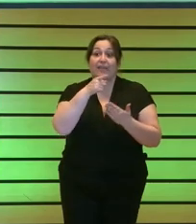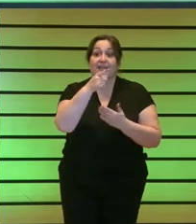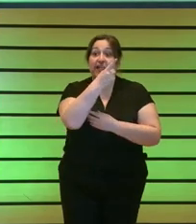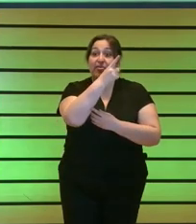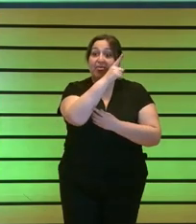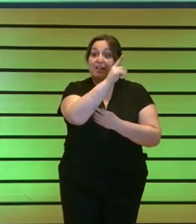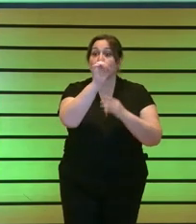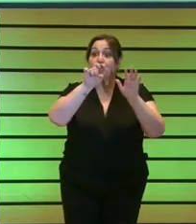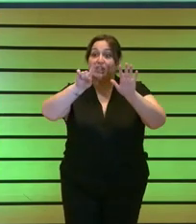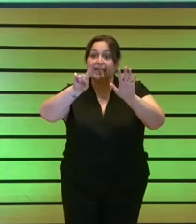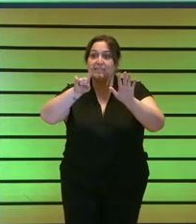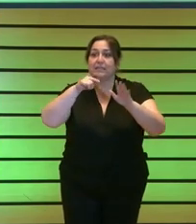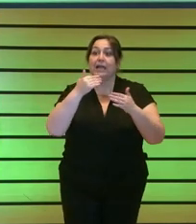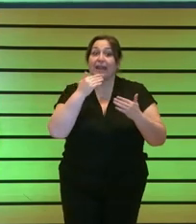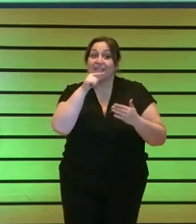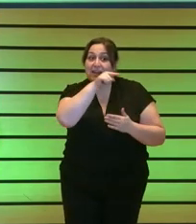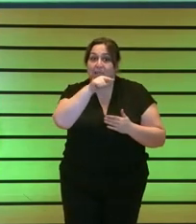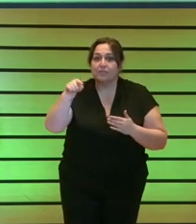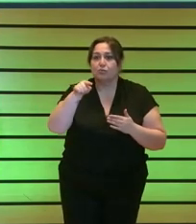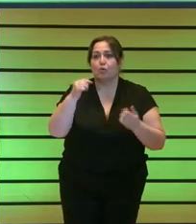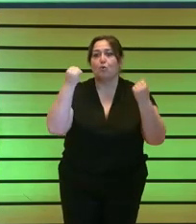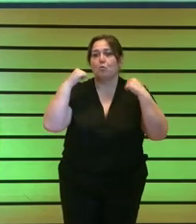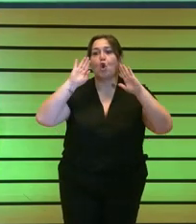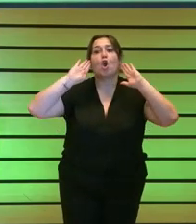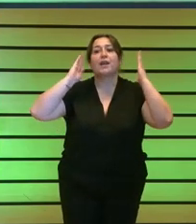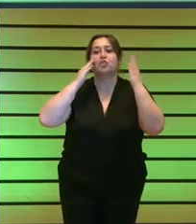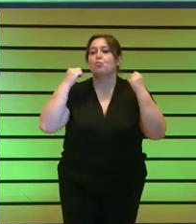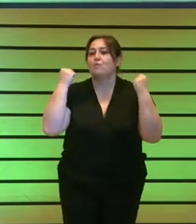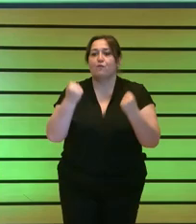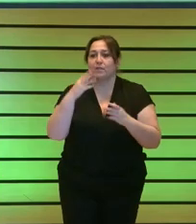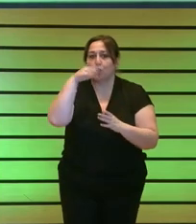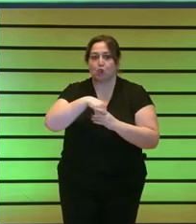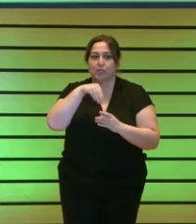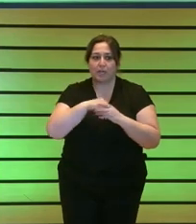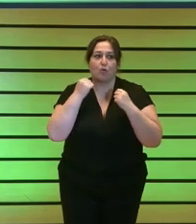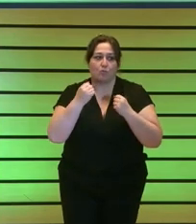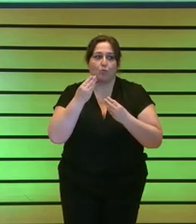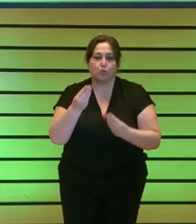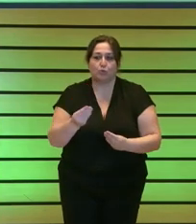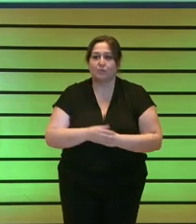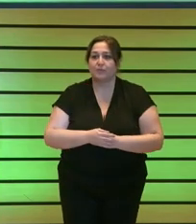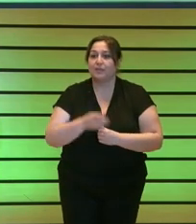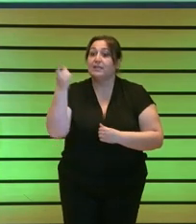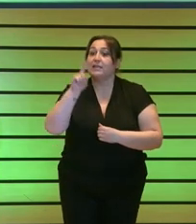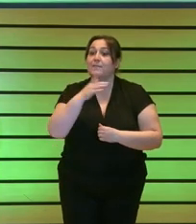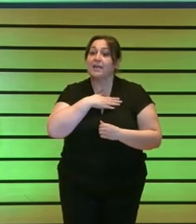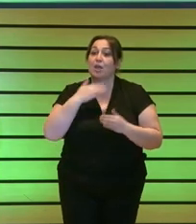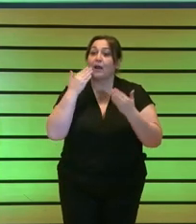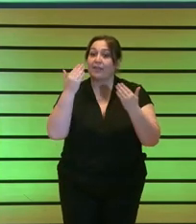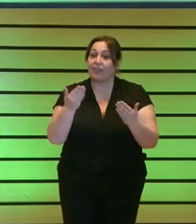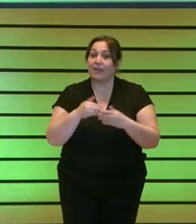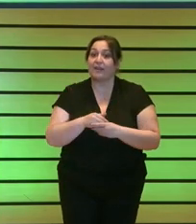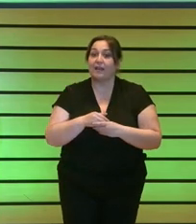tenemos Pues un congreso potente con con mucho contenido no y también Quiero agradecer a